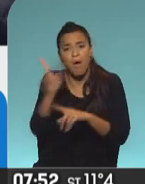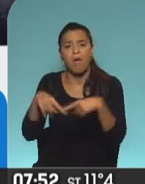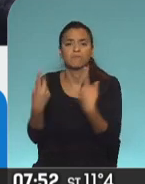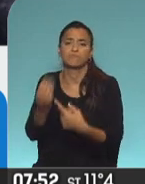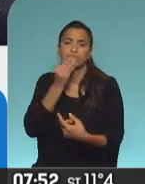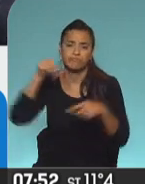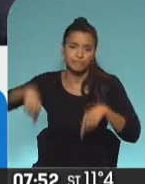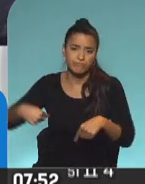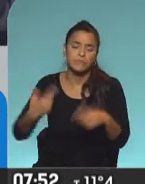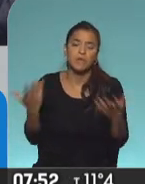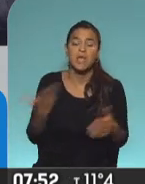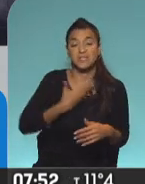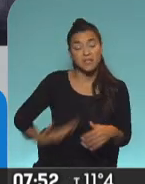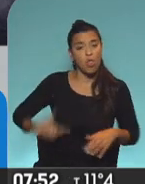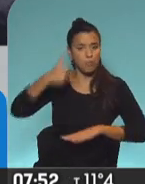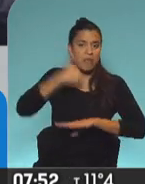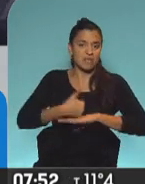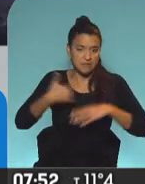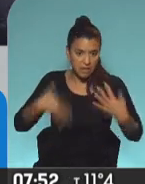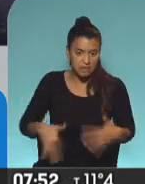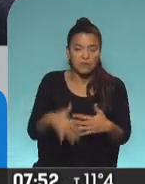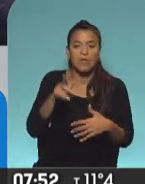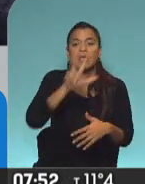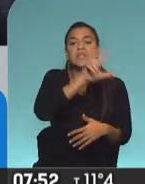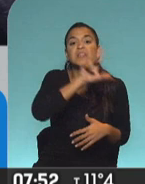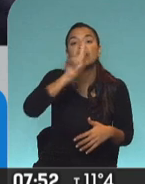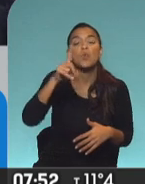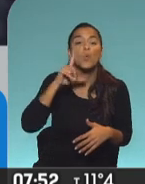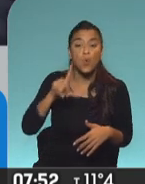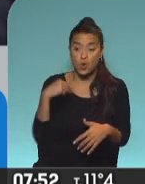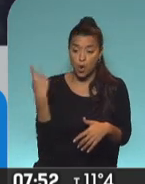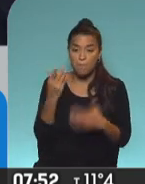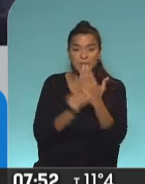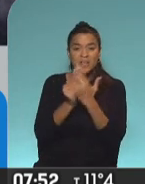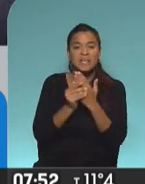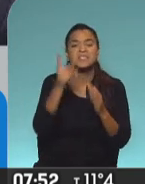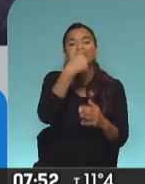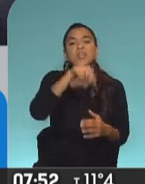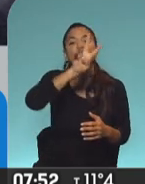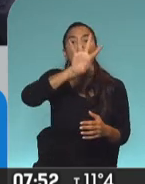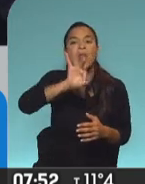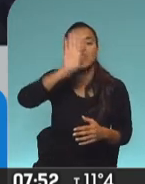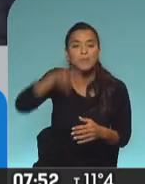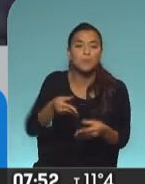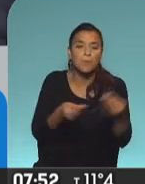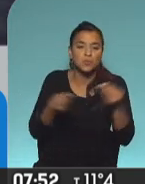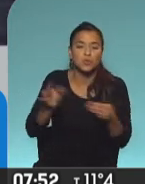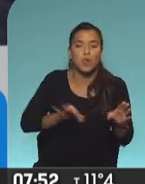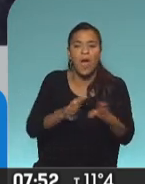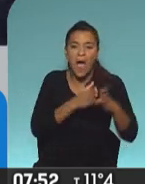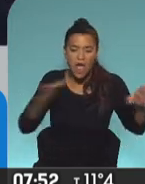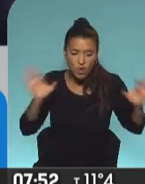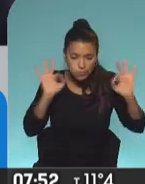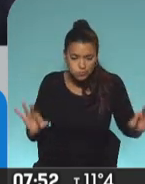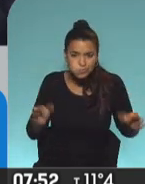cubrir, el Estado ha estado muy presente, ejecutamos al 31 de julio nosotros en nuestro ministerio el 140% del presupuesto anual. Tenemos presupuesto para todo el